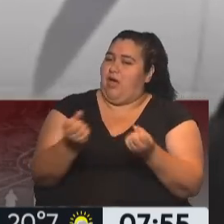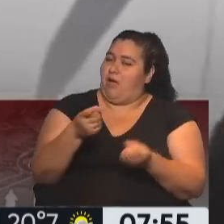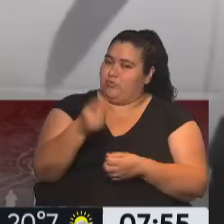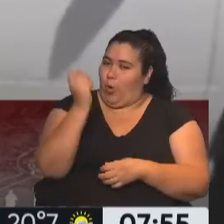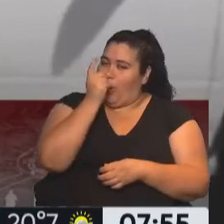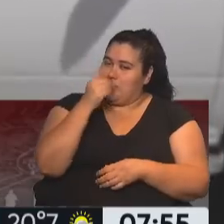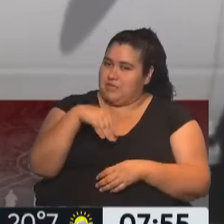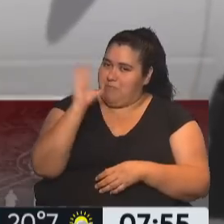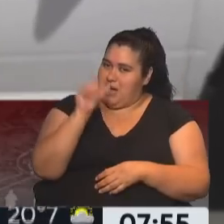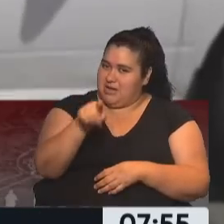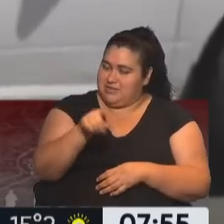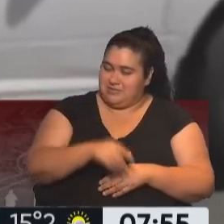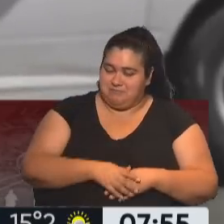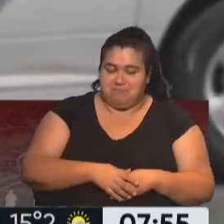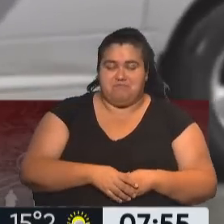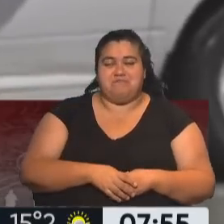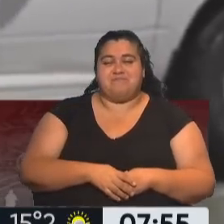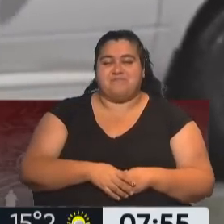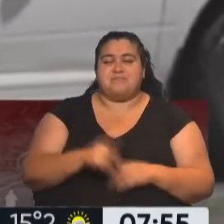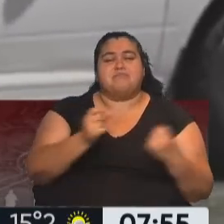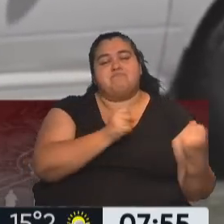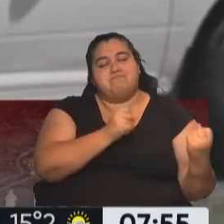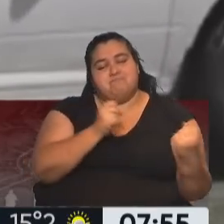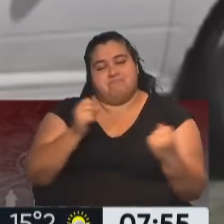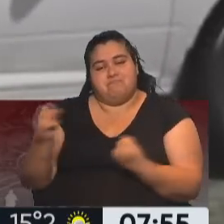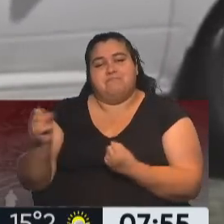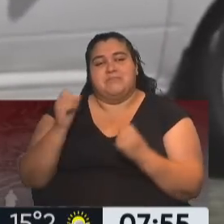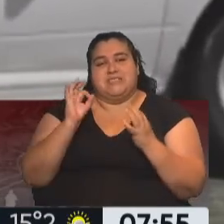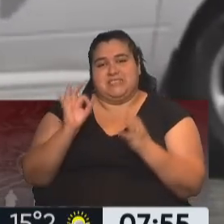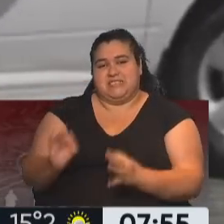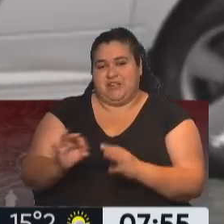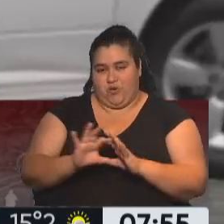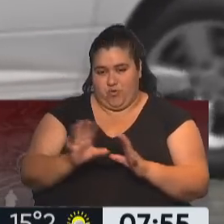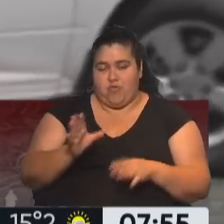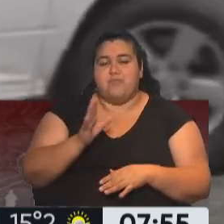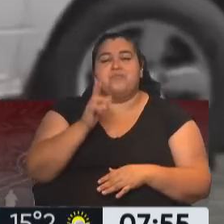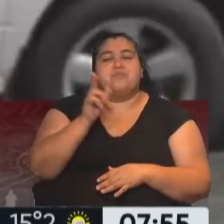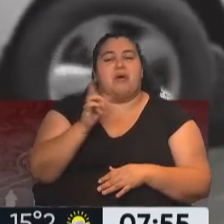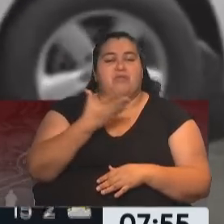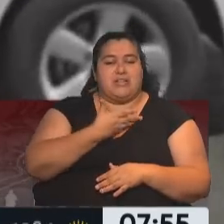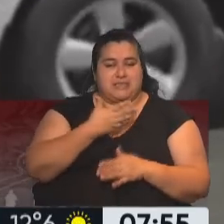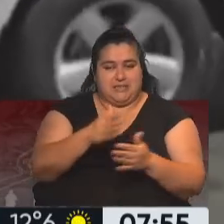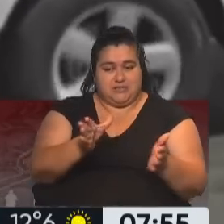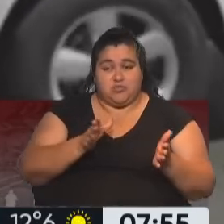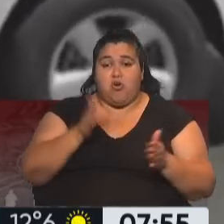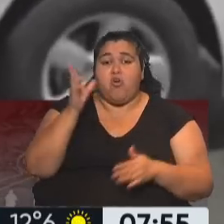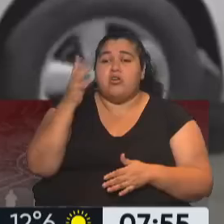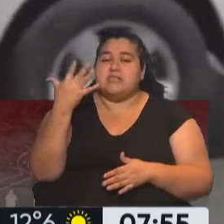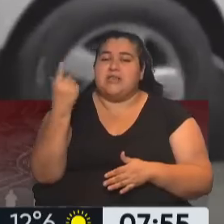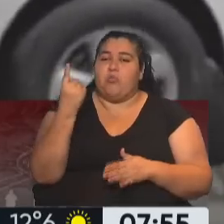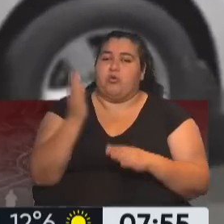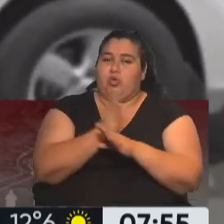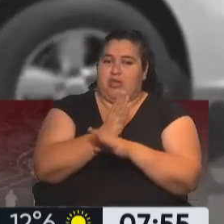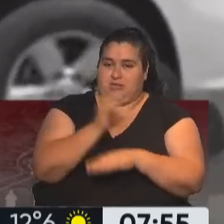Bueno, ya está, allí el papamóvil, el traslado de los restos del Papa Francisco, 5 minutos de las 8 de la mañana para